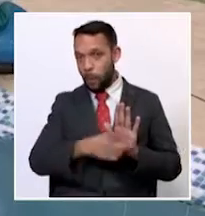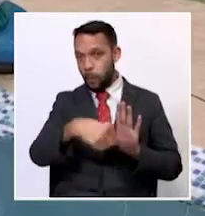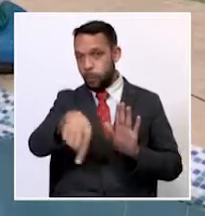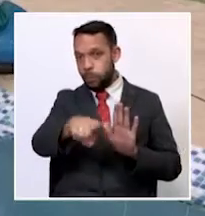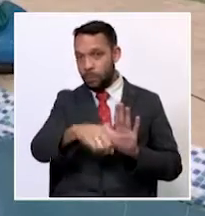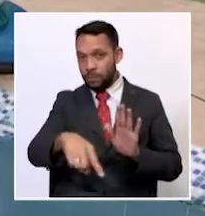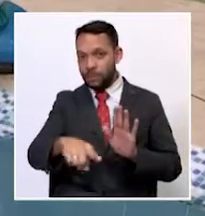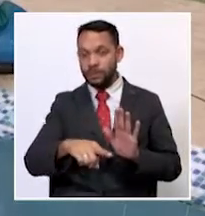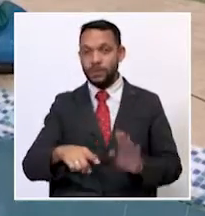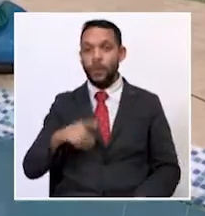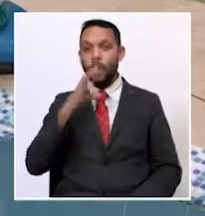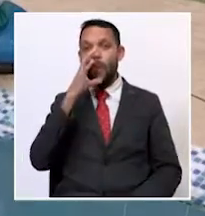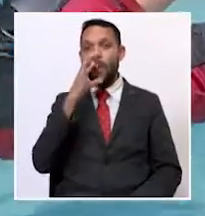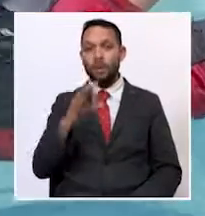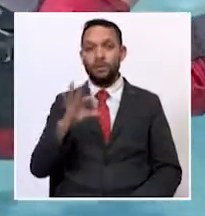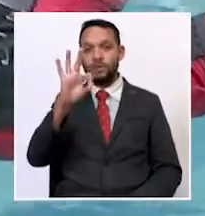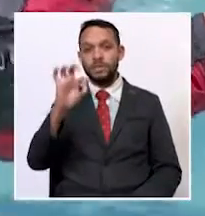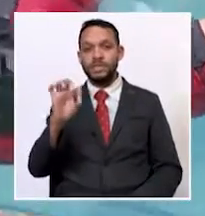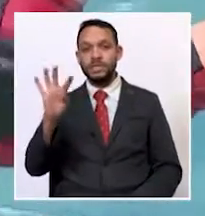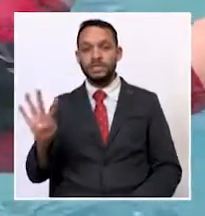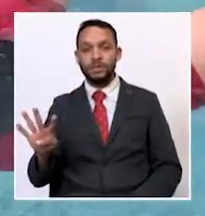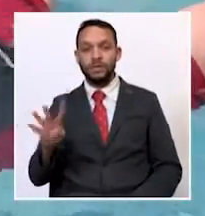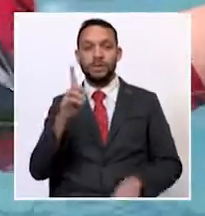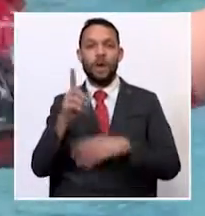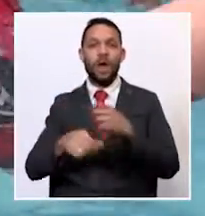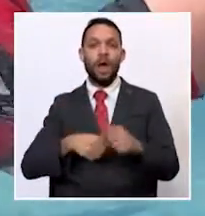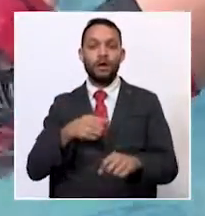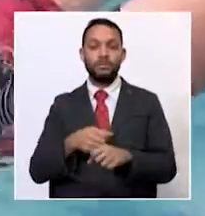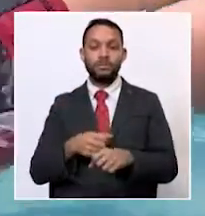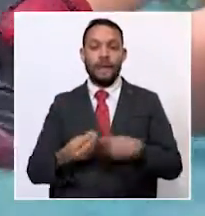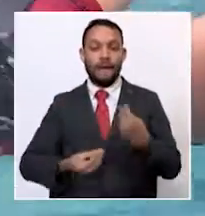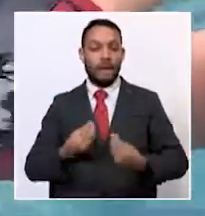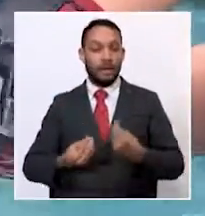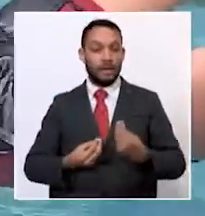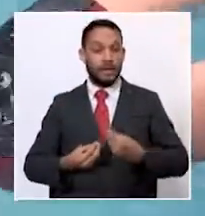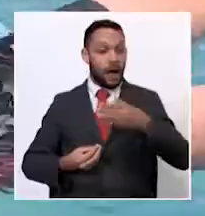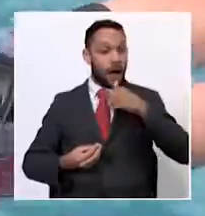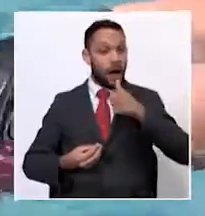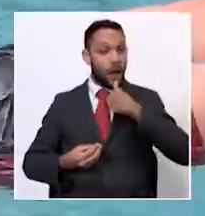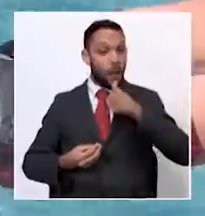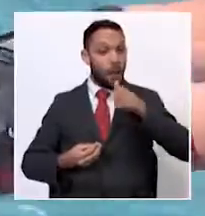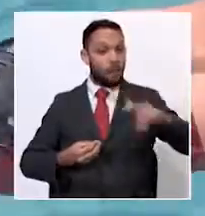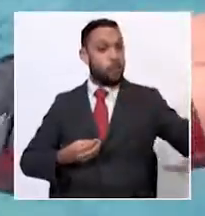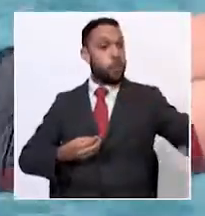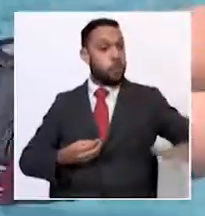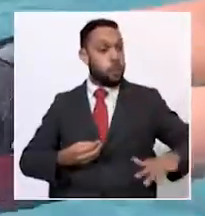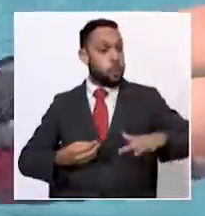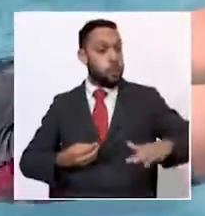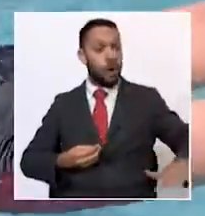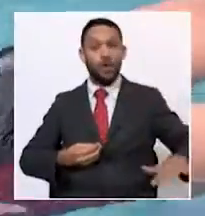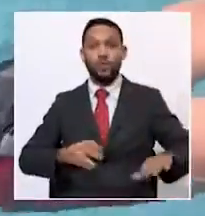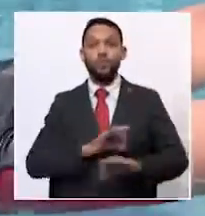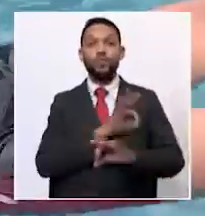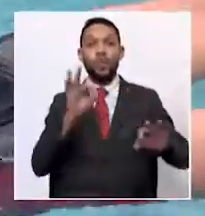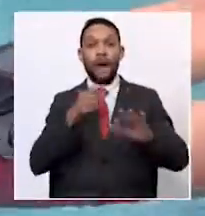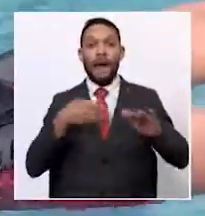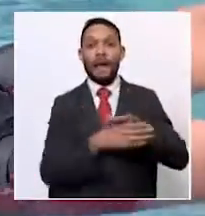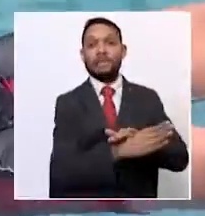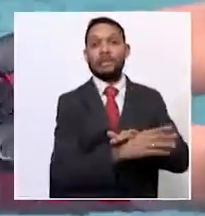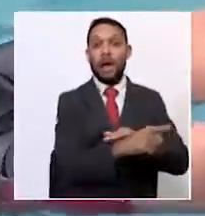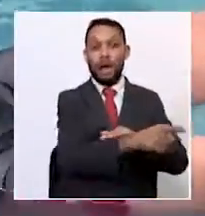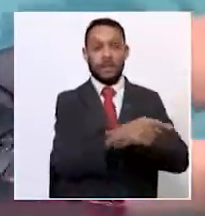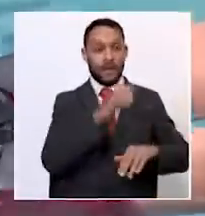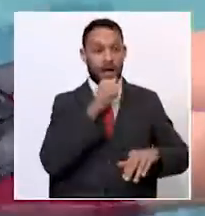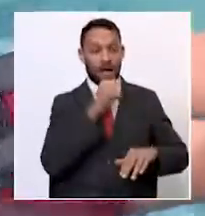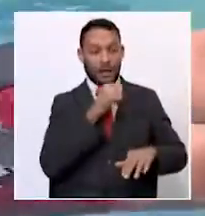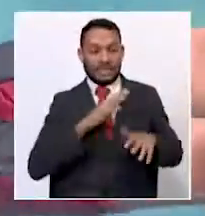de 84 años iba al mar y se quedaba en la orilla, afuera del mar, en la playa, porque le daba miedo tener contacto con el agua